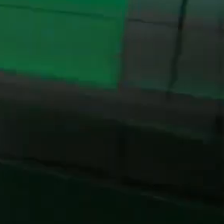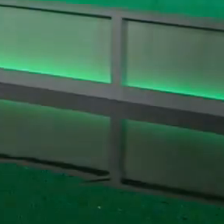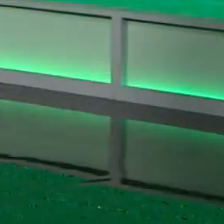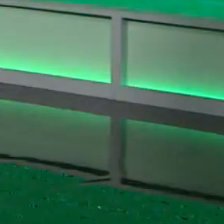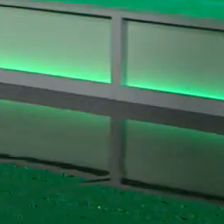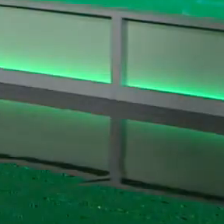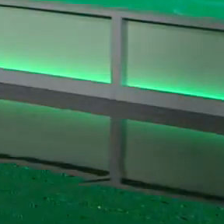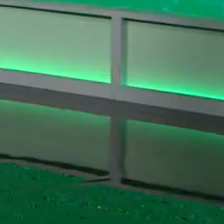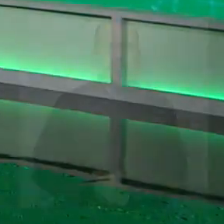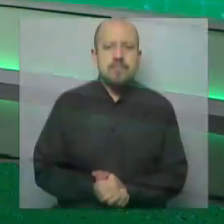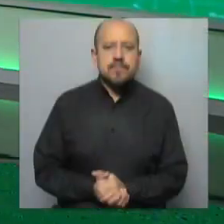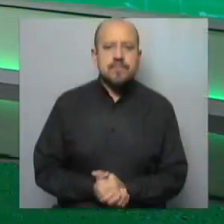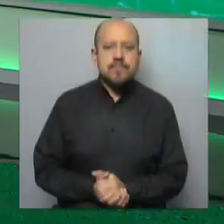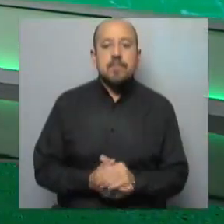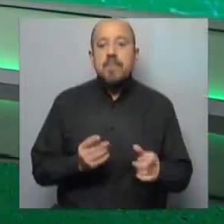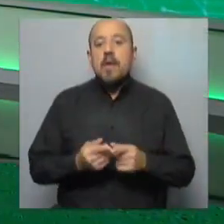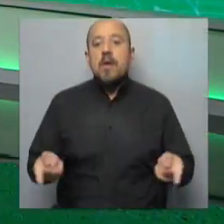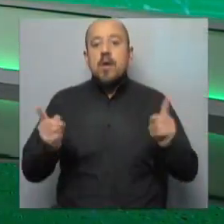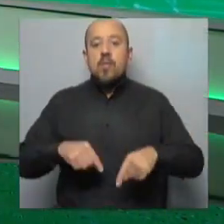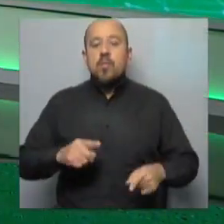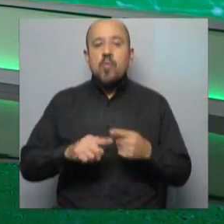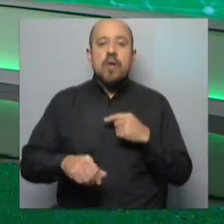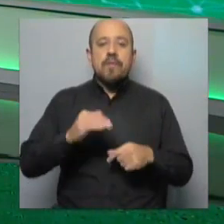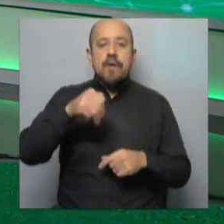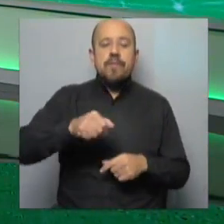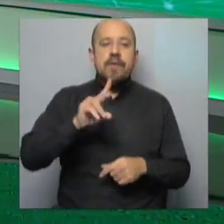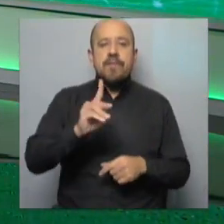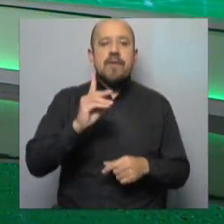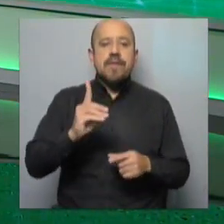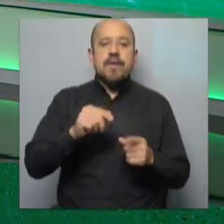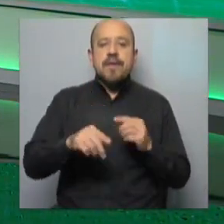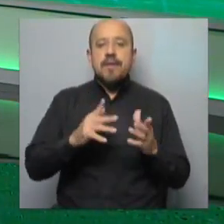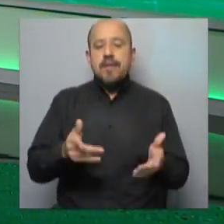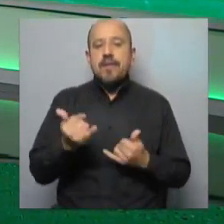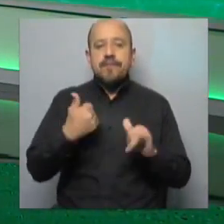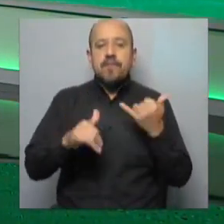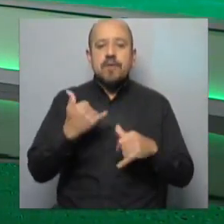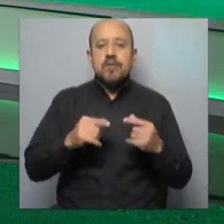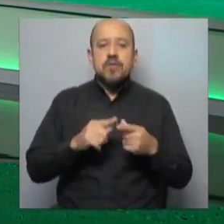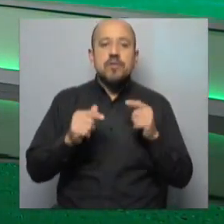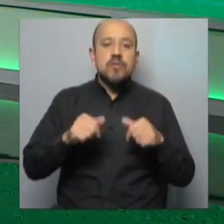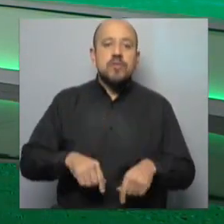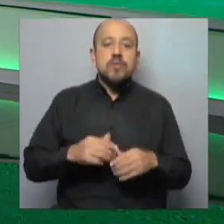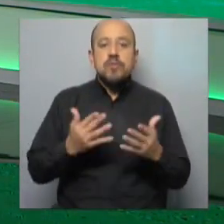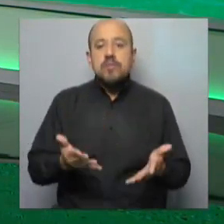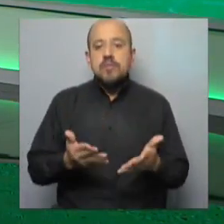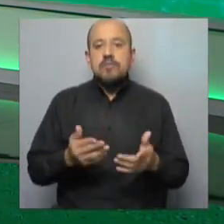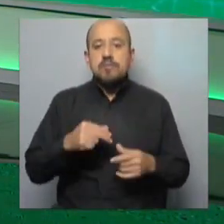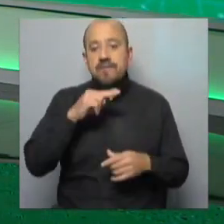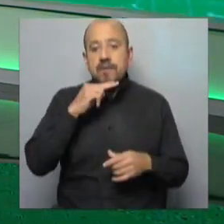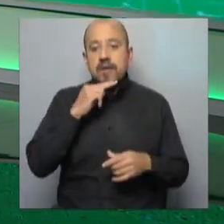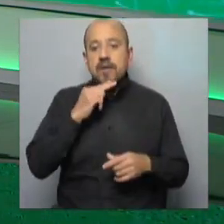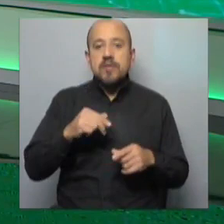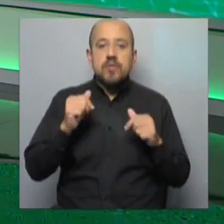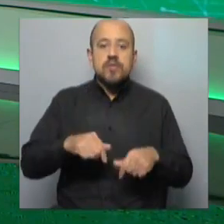como andando en viernes que aparece en la pantalla de tv ciudad de la edición central de mv de noticias en jornada que ustedes lo irán viendo